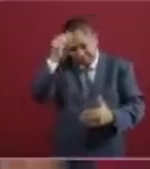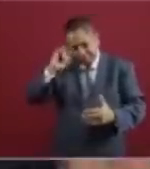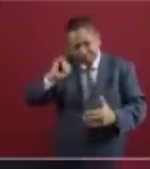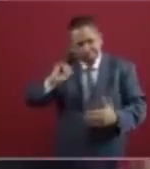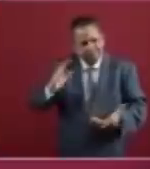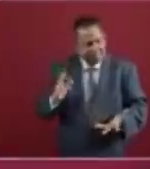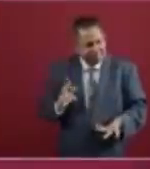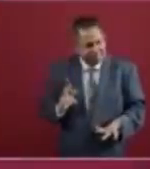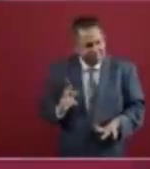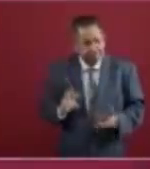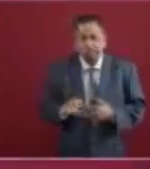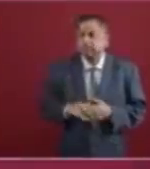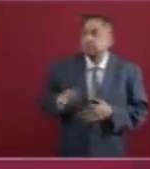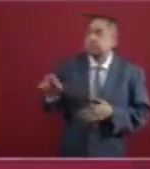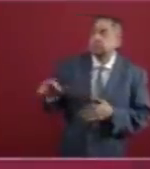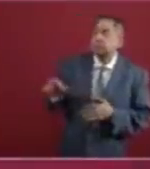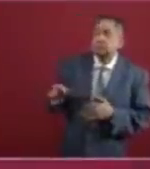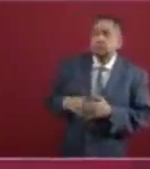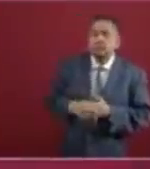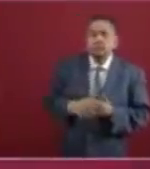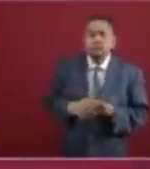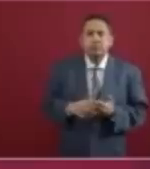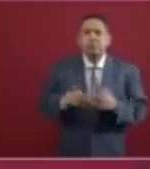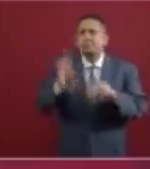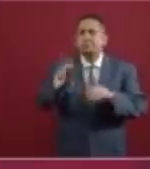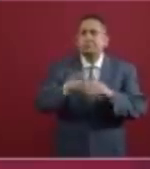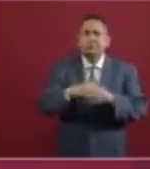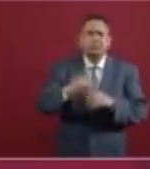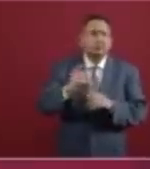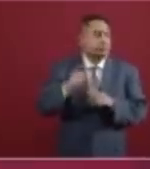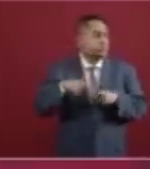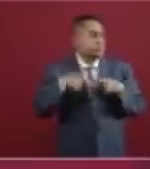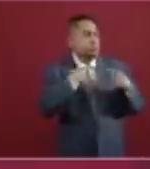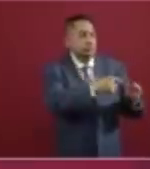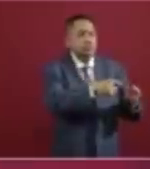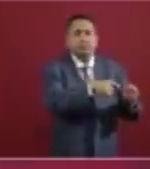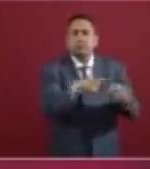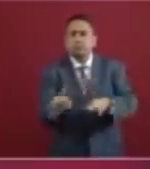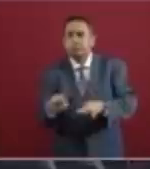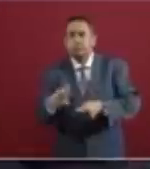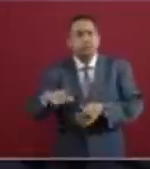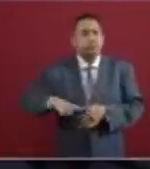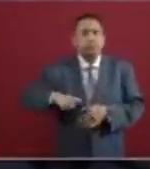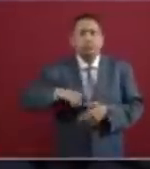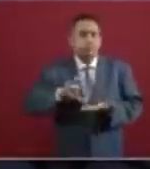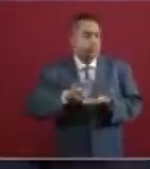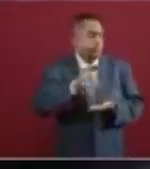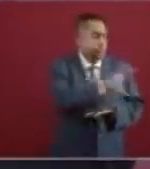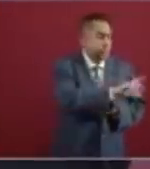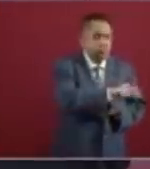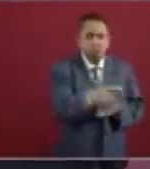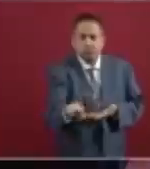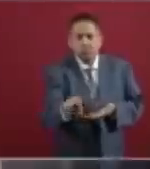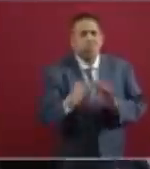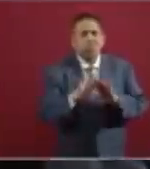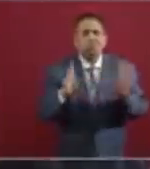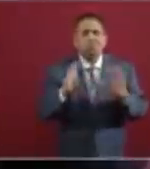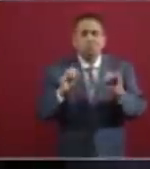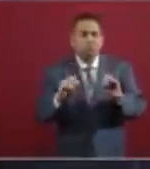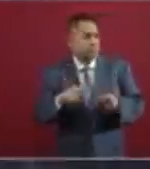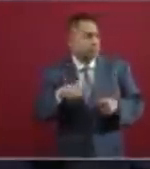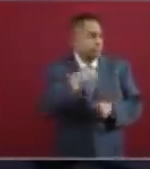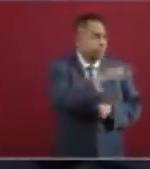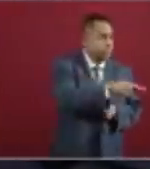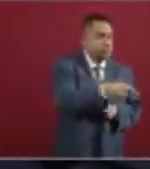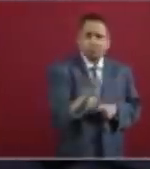Me dicen: no nos mande el dinero a través del gobierno o a través de intermediarios,